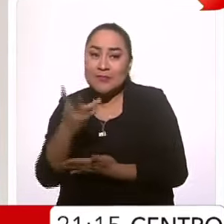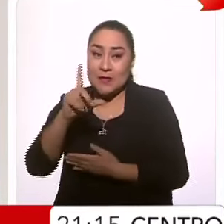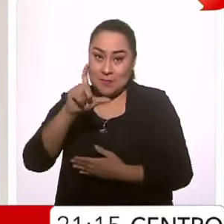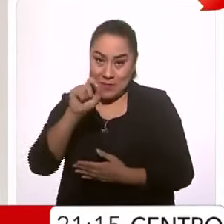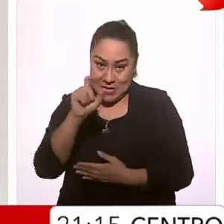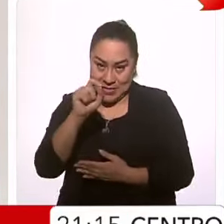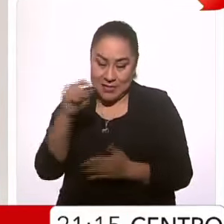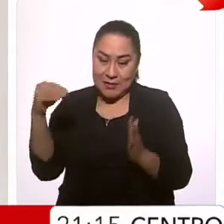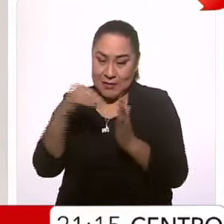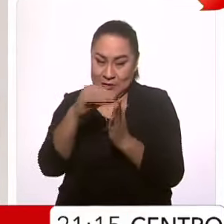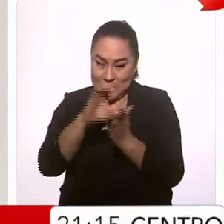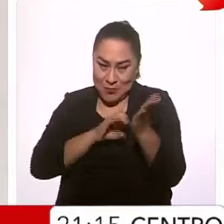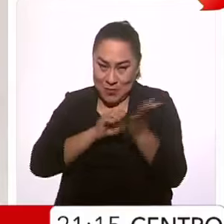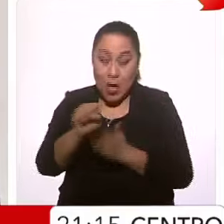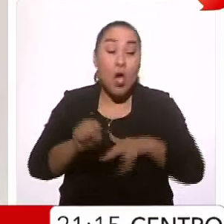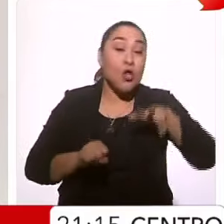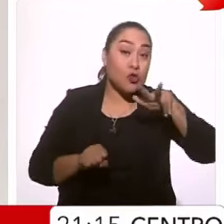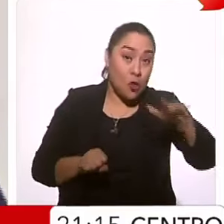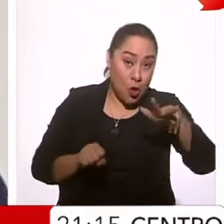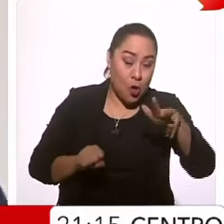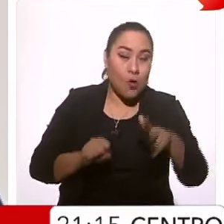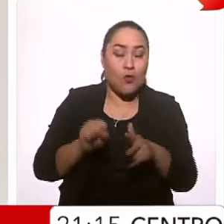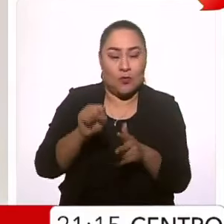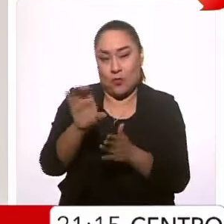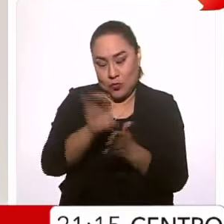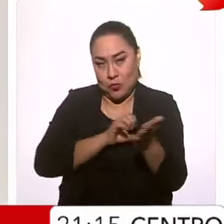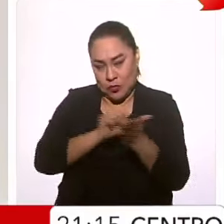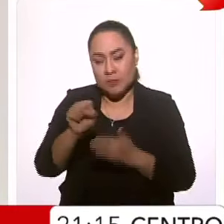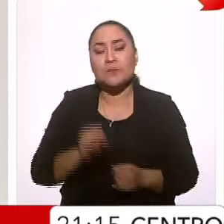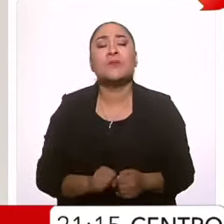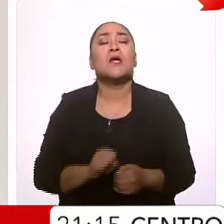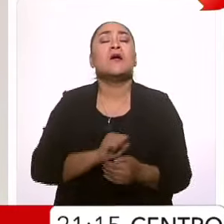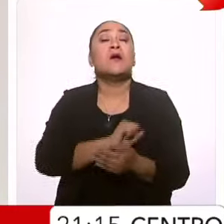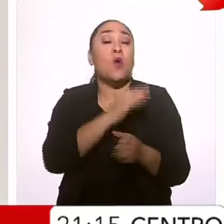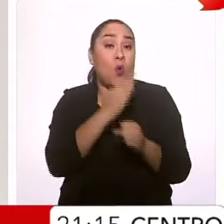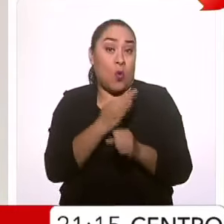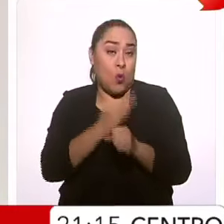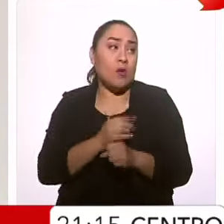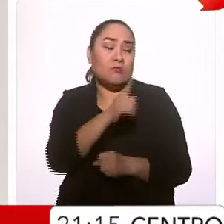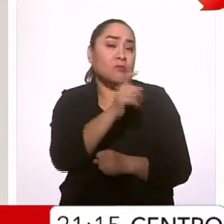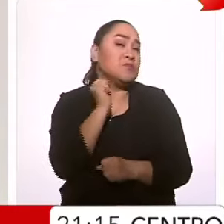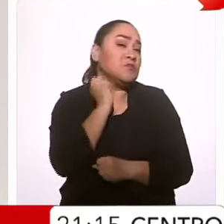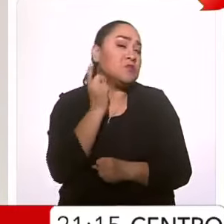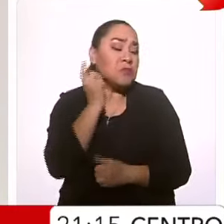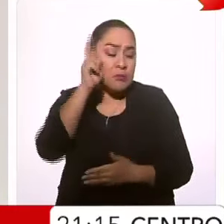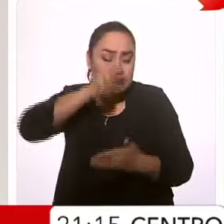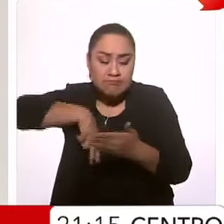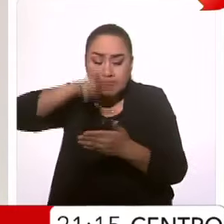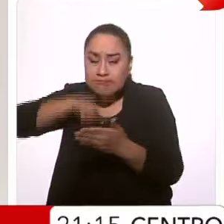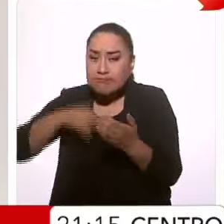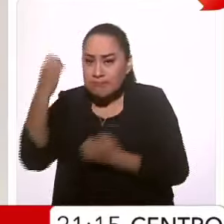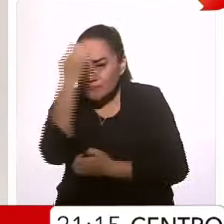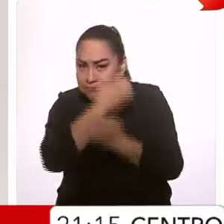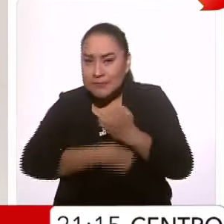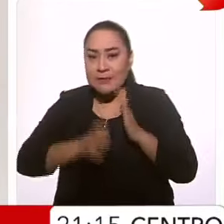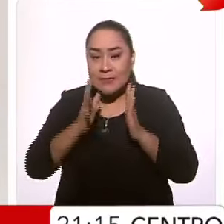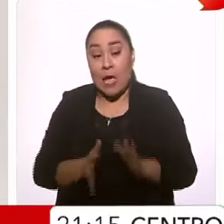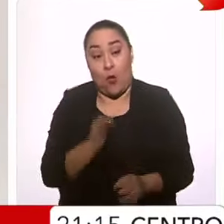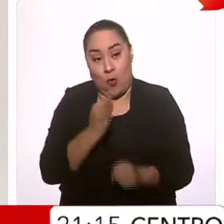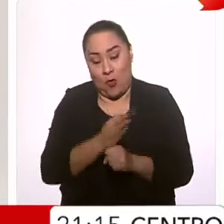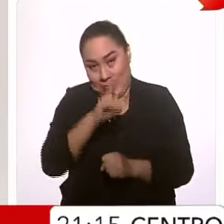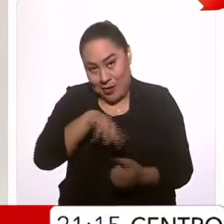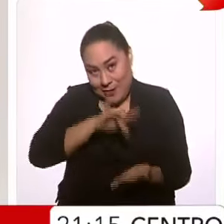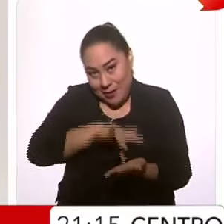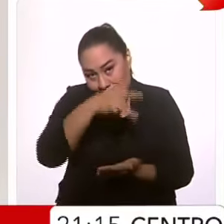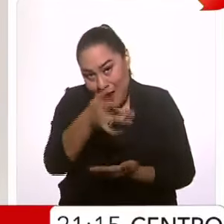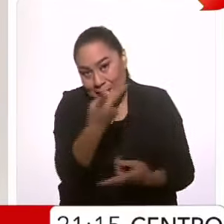Bueno, 18 constitucionales y 2 leyes más. Estas reformas ya son analizadas en ambas cámaras y por eso esta noche agradecemos a la